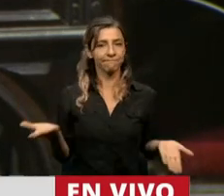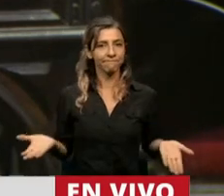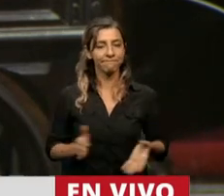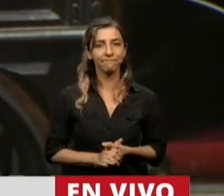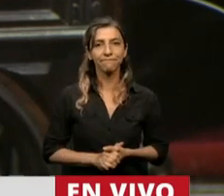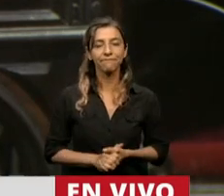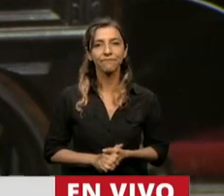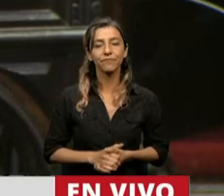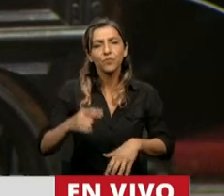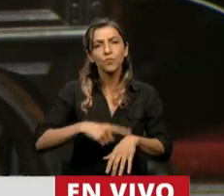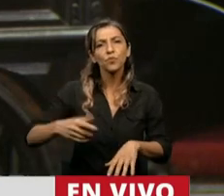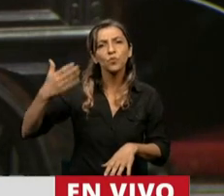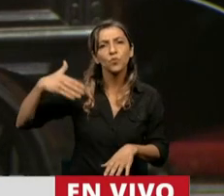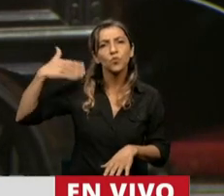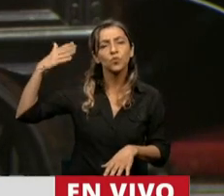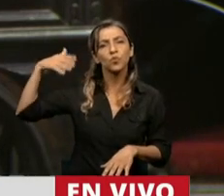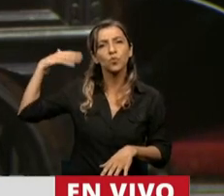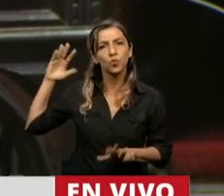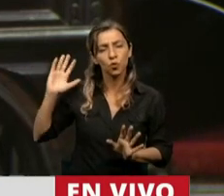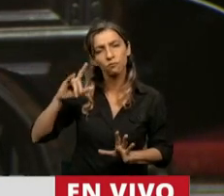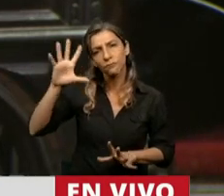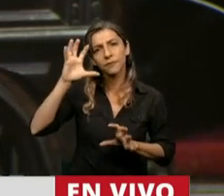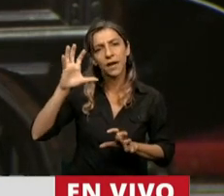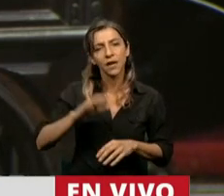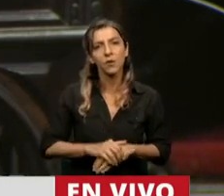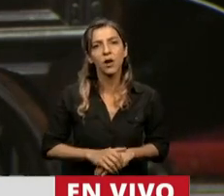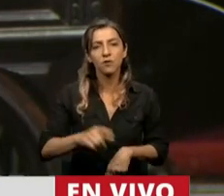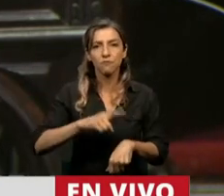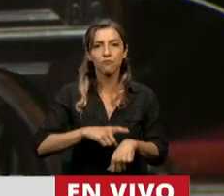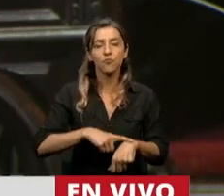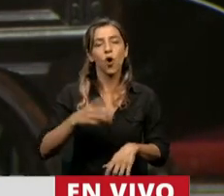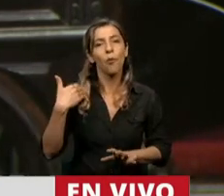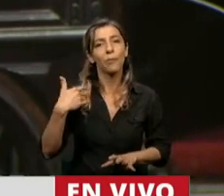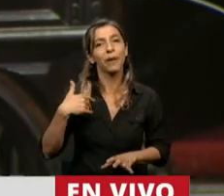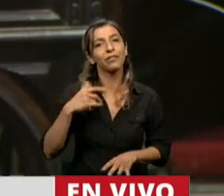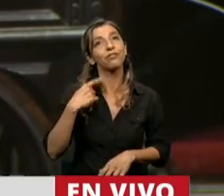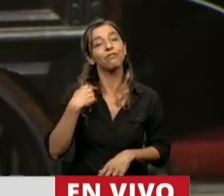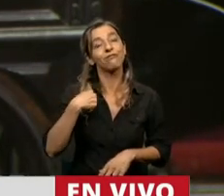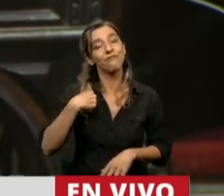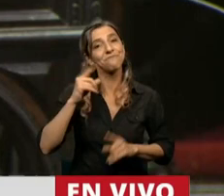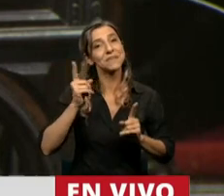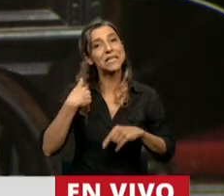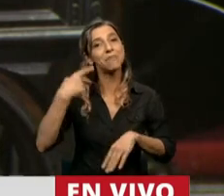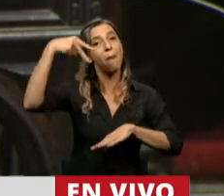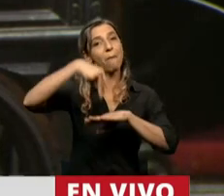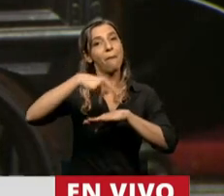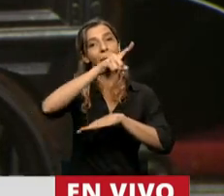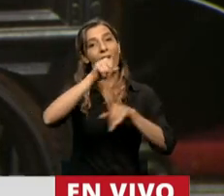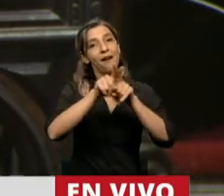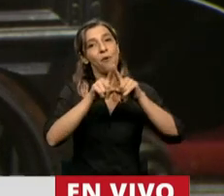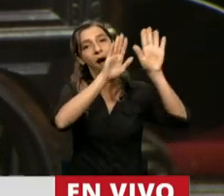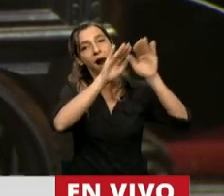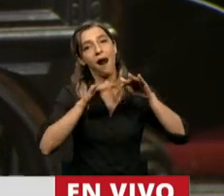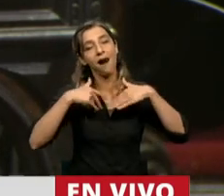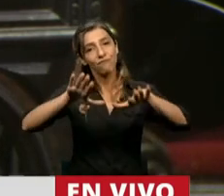mucho, yo me acuerdo que tuve la suerte de estar en esos balcones, y hacía mucho que